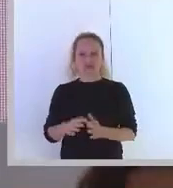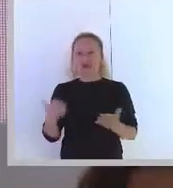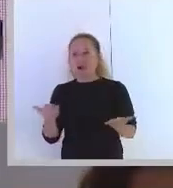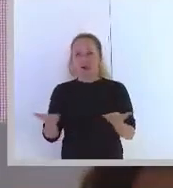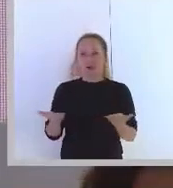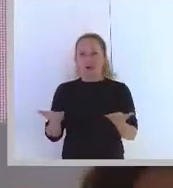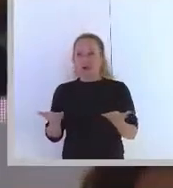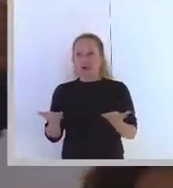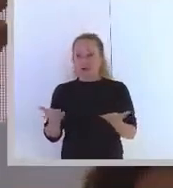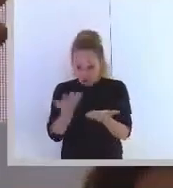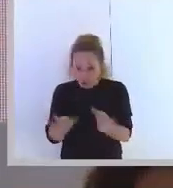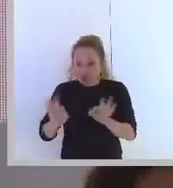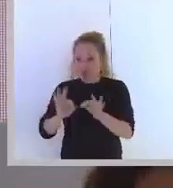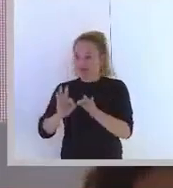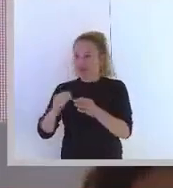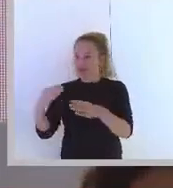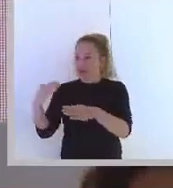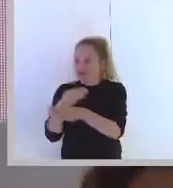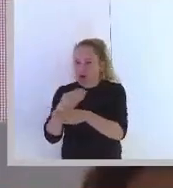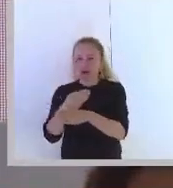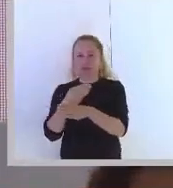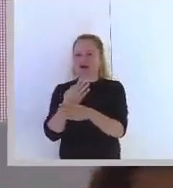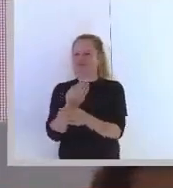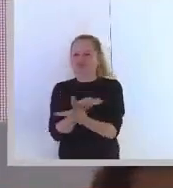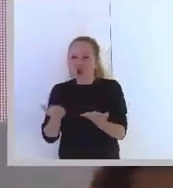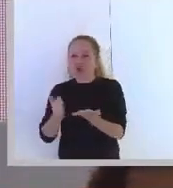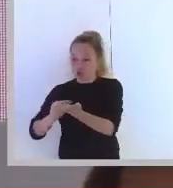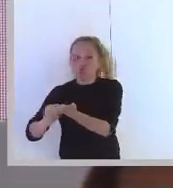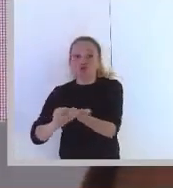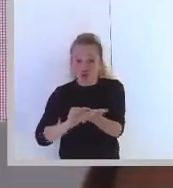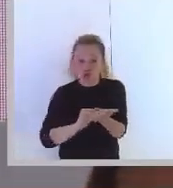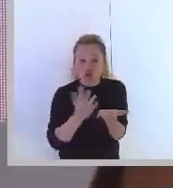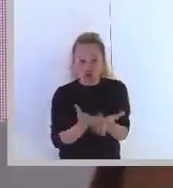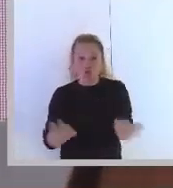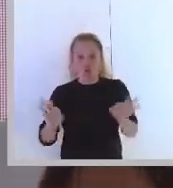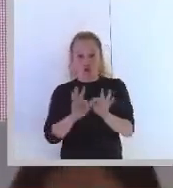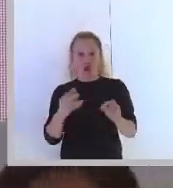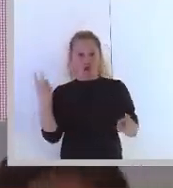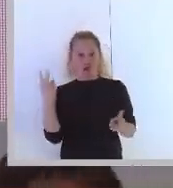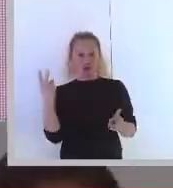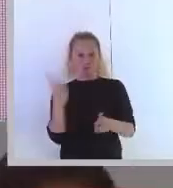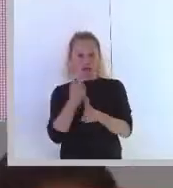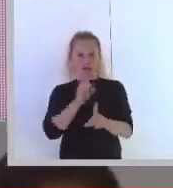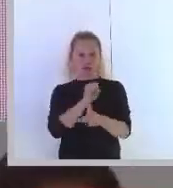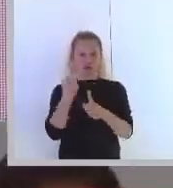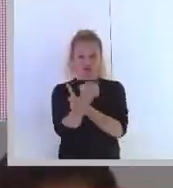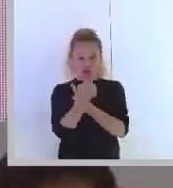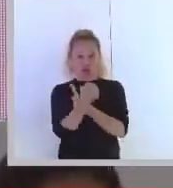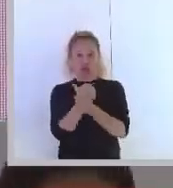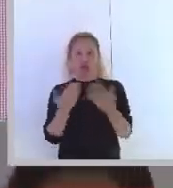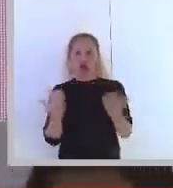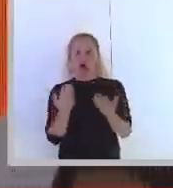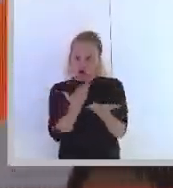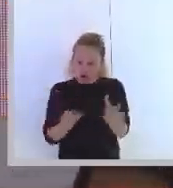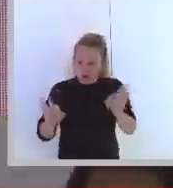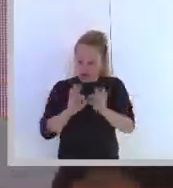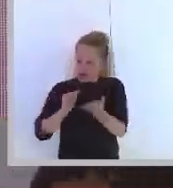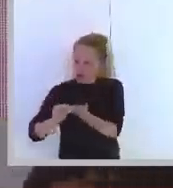que no pueda resolver los problemas, que los hay muchos, la conflictividad social más básica a través del